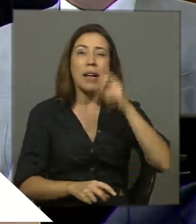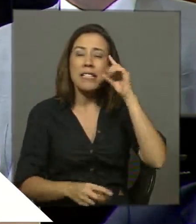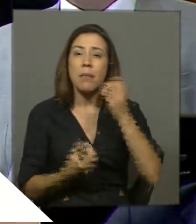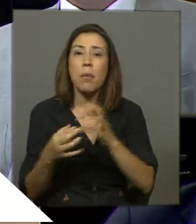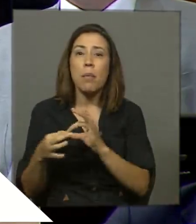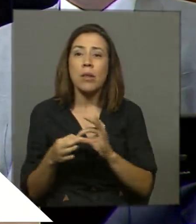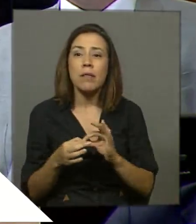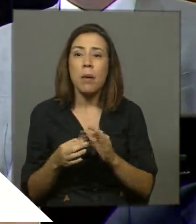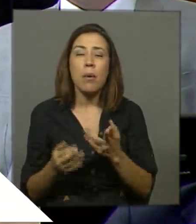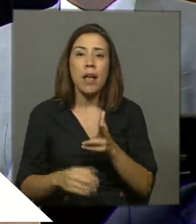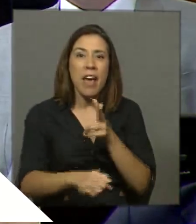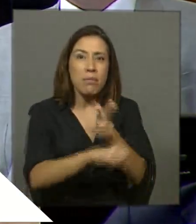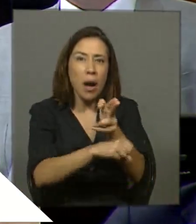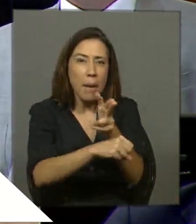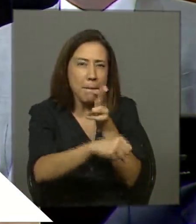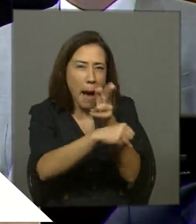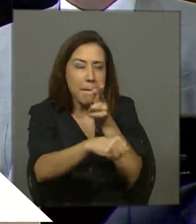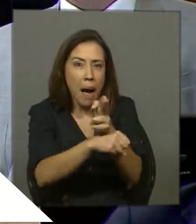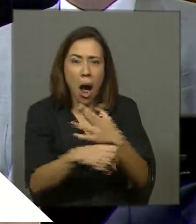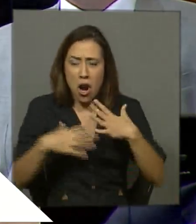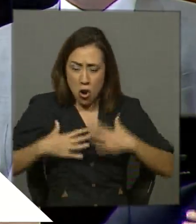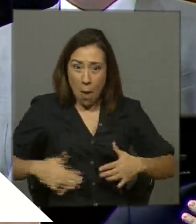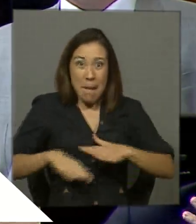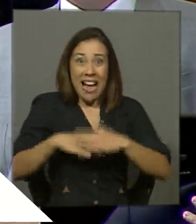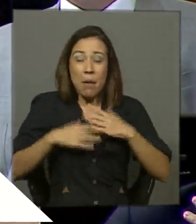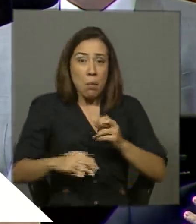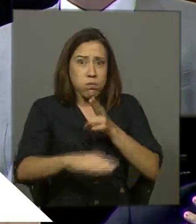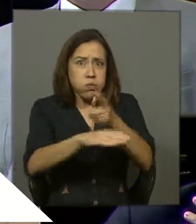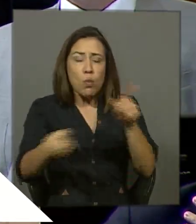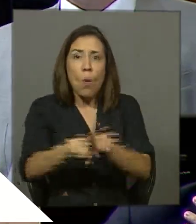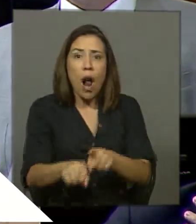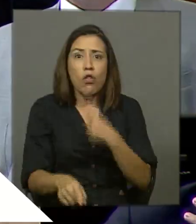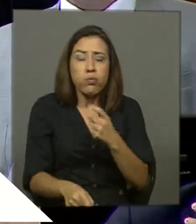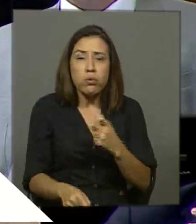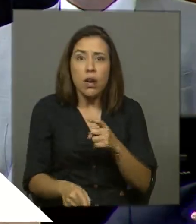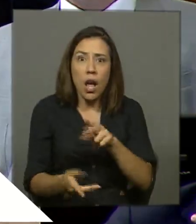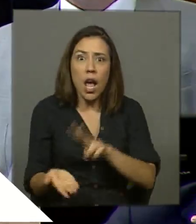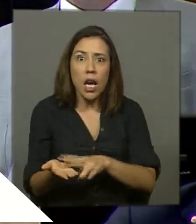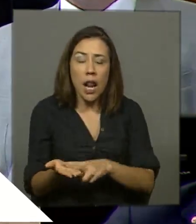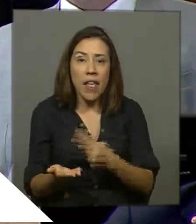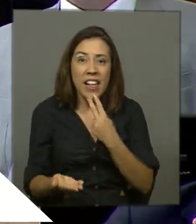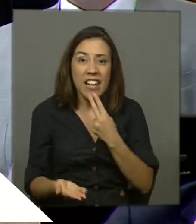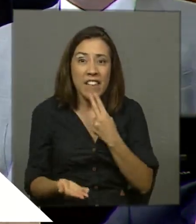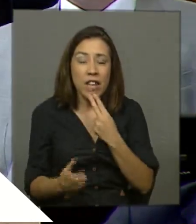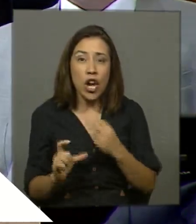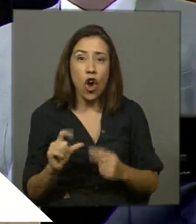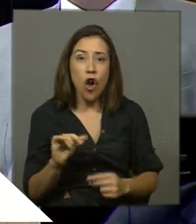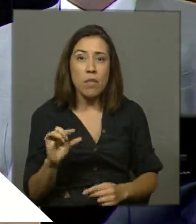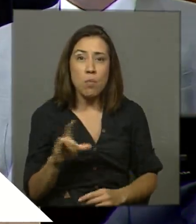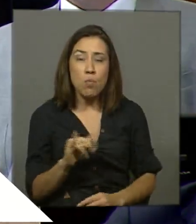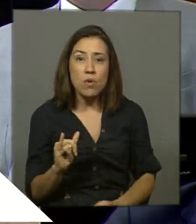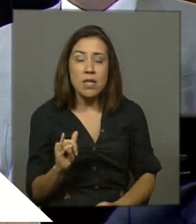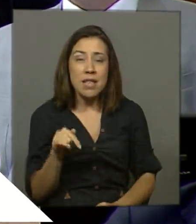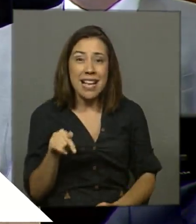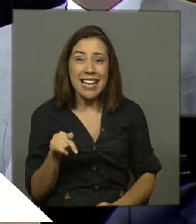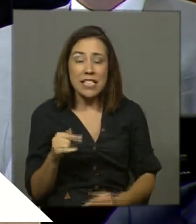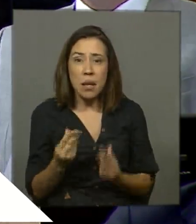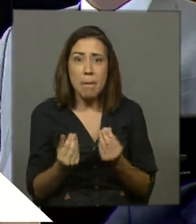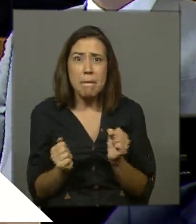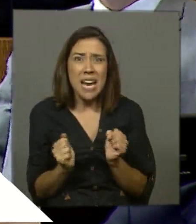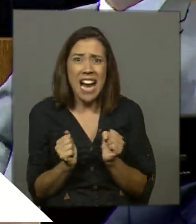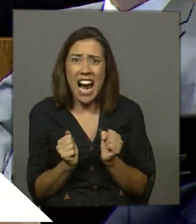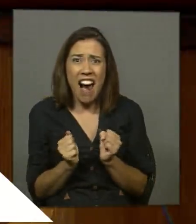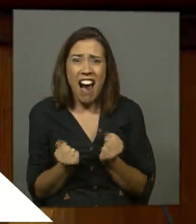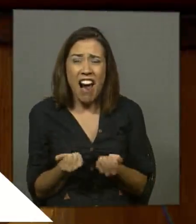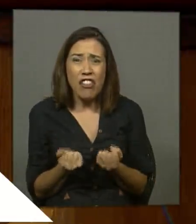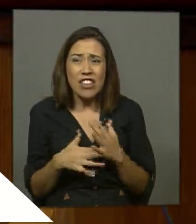ministro porque les disparan a quemarropa ministro esa es la realidad que se vive en cipulli ese es el miedo